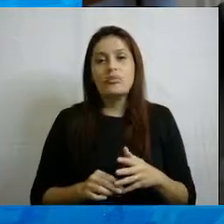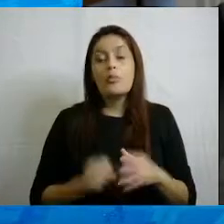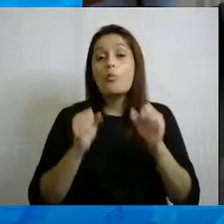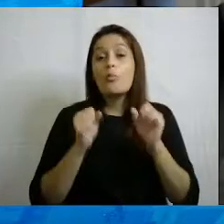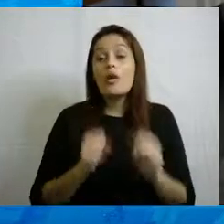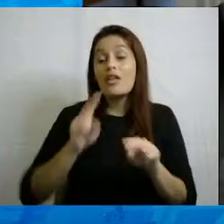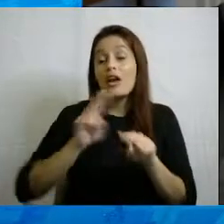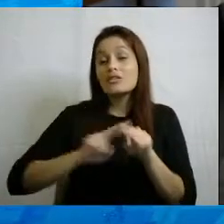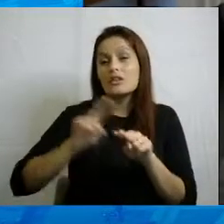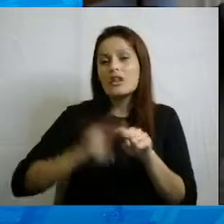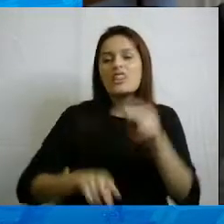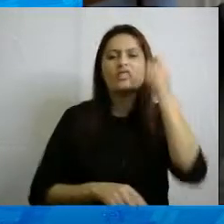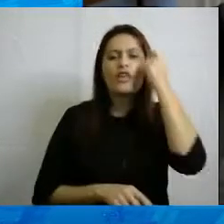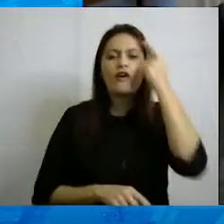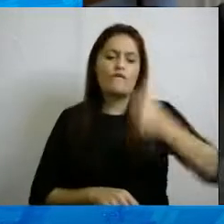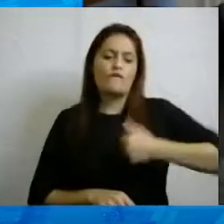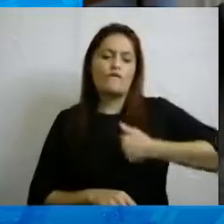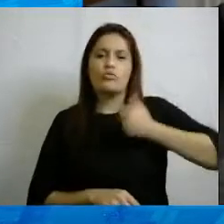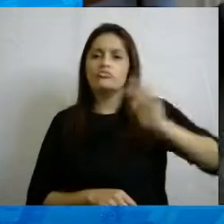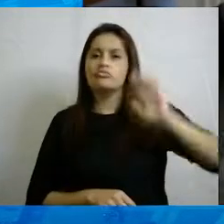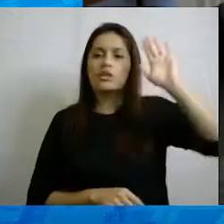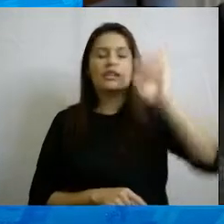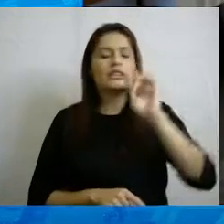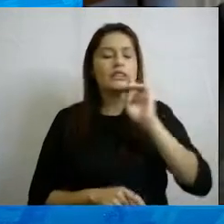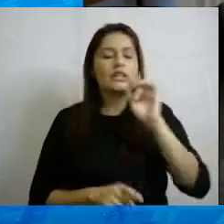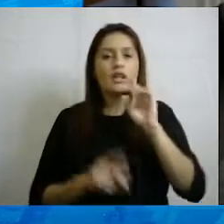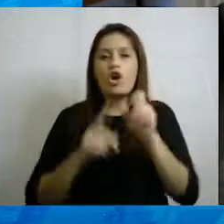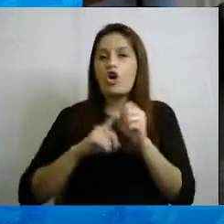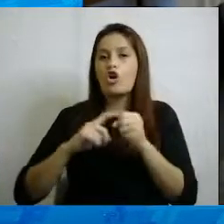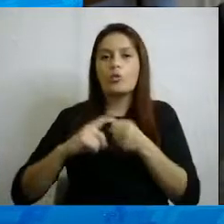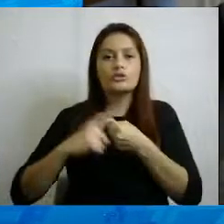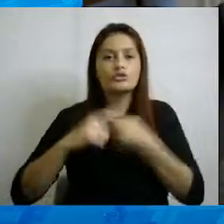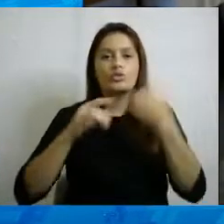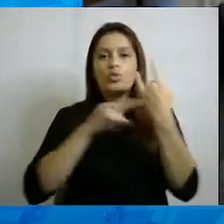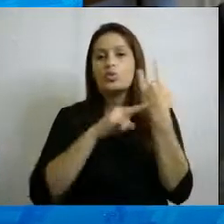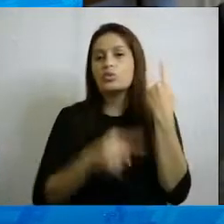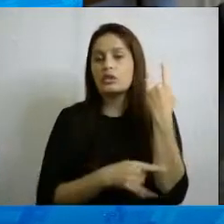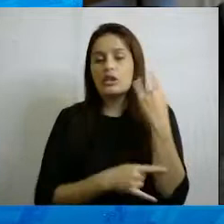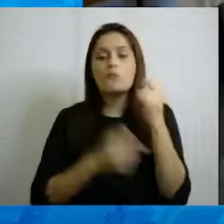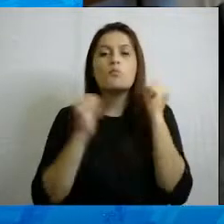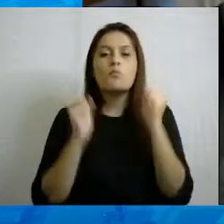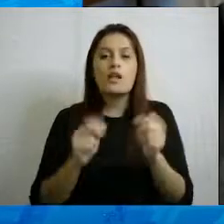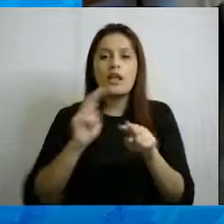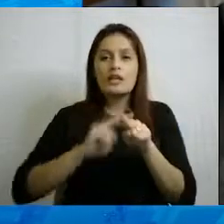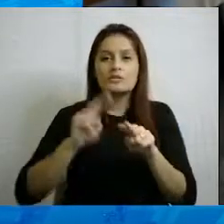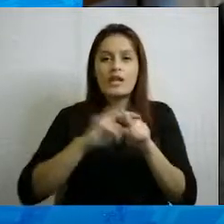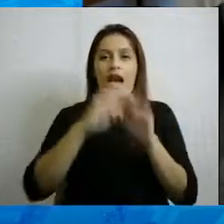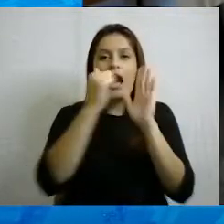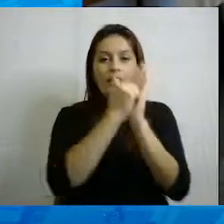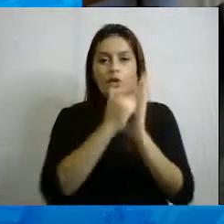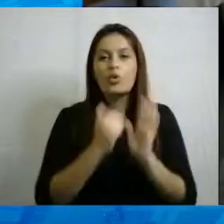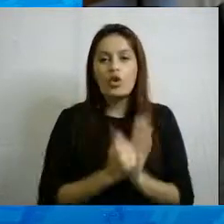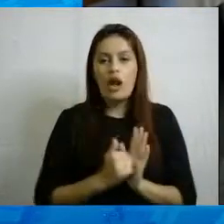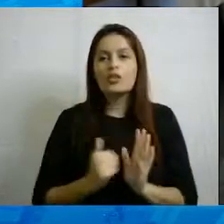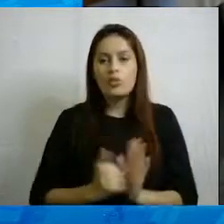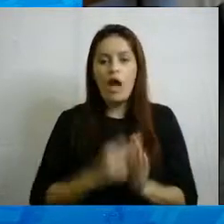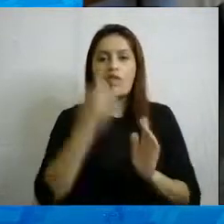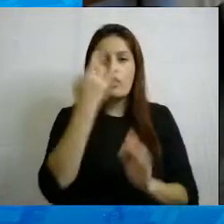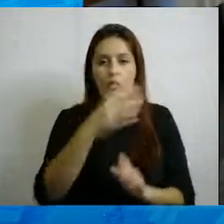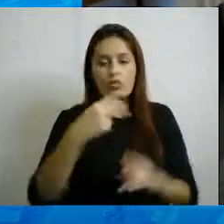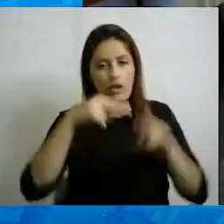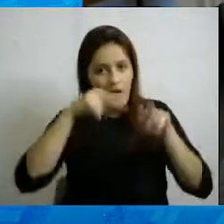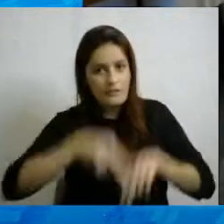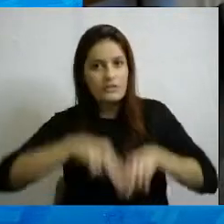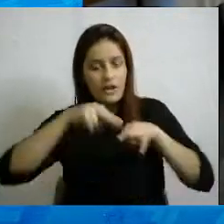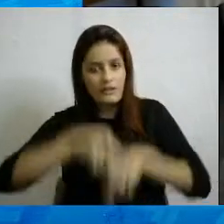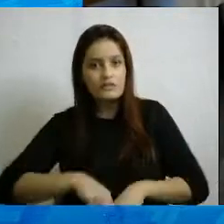hacer... Yo tengo toda la disposición, podemos hacer comisiones jurídicas todas las semanas, si quieren. Podemos revisar artículo por artículo, incorporar los artículos, las